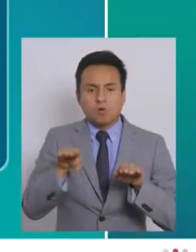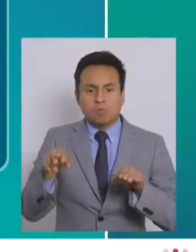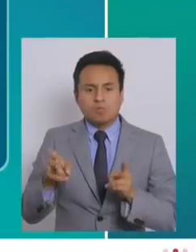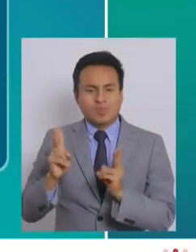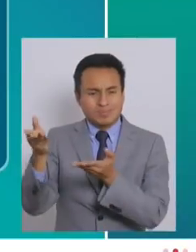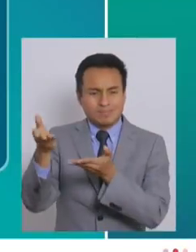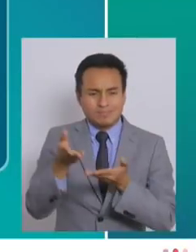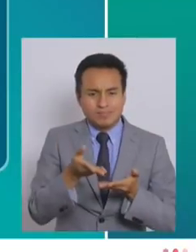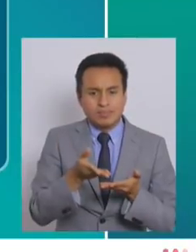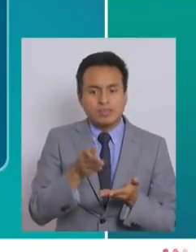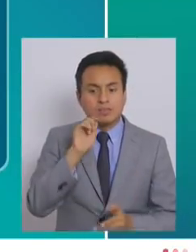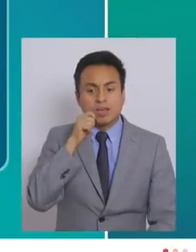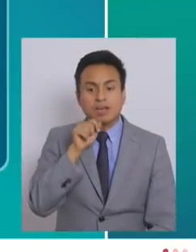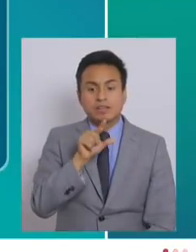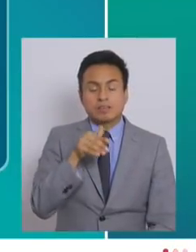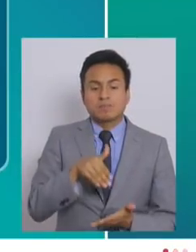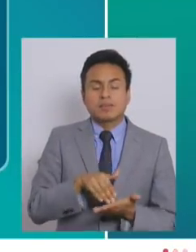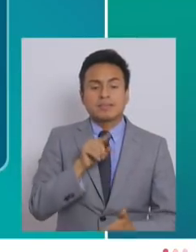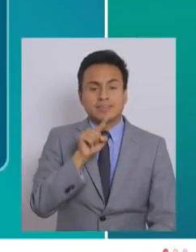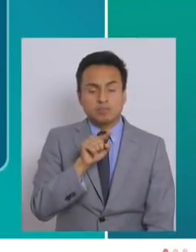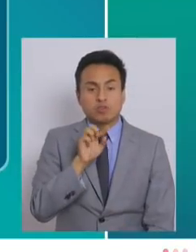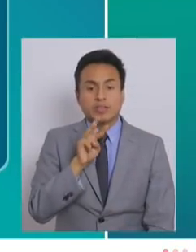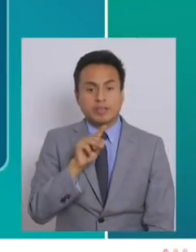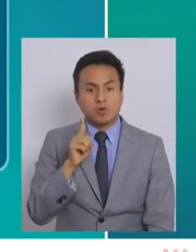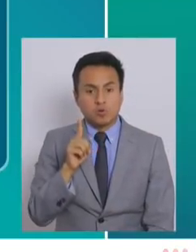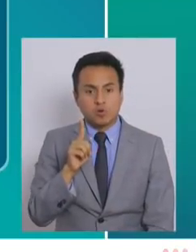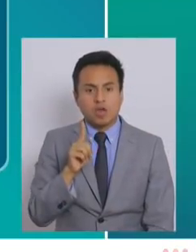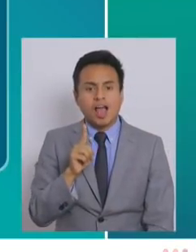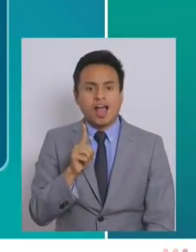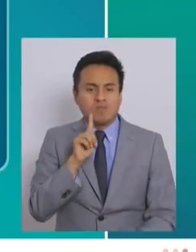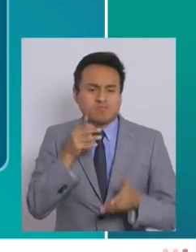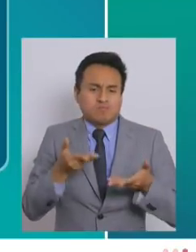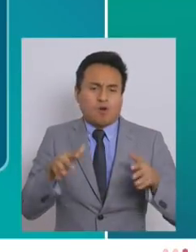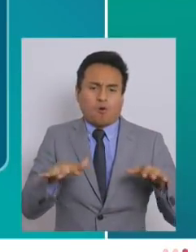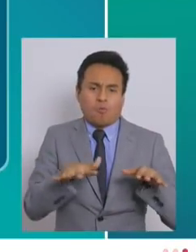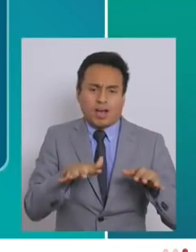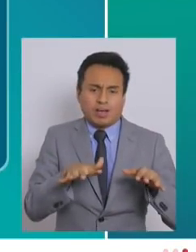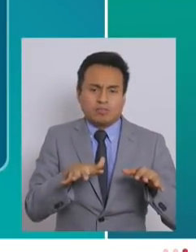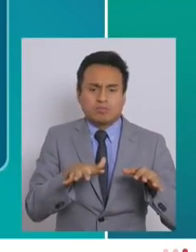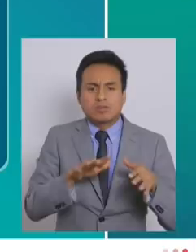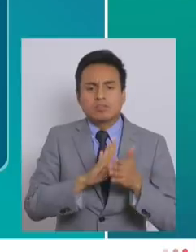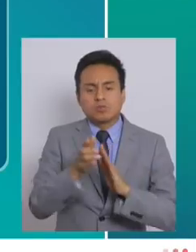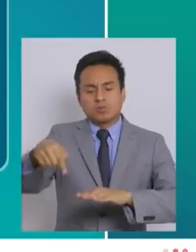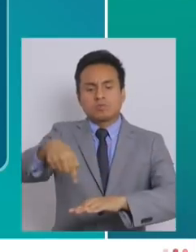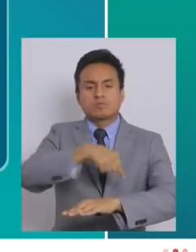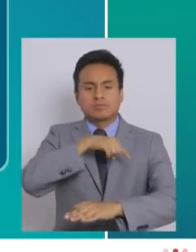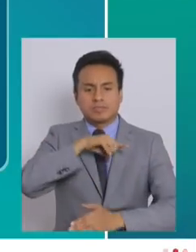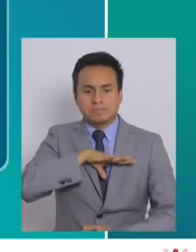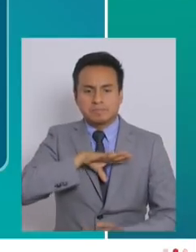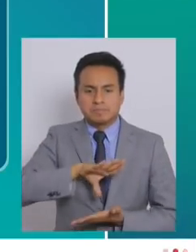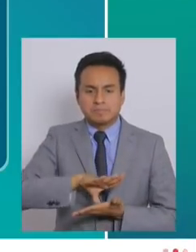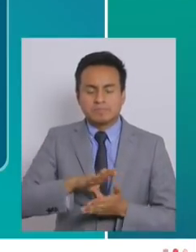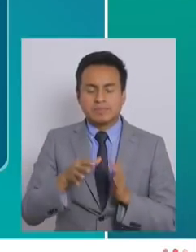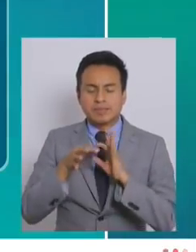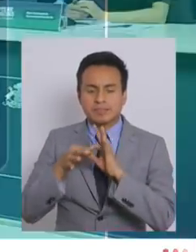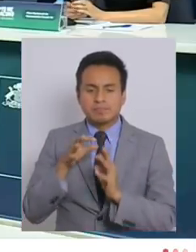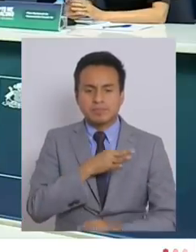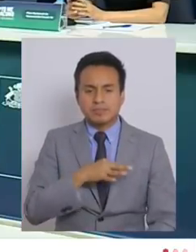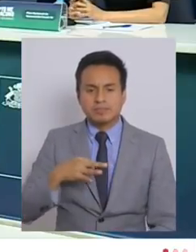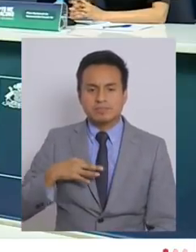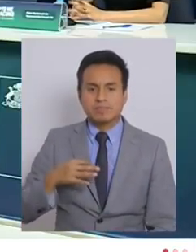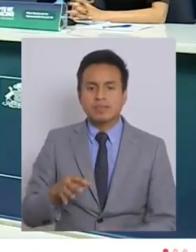de los cuales 7 mil 131 están ocupados a lo largo del país gracias ministro